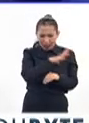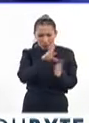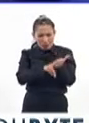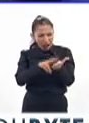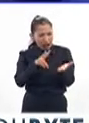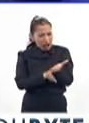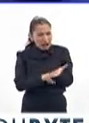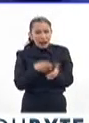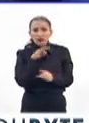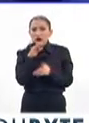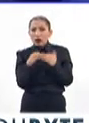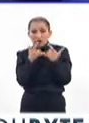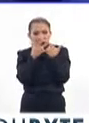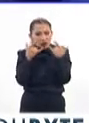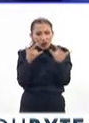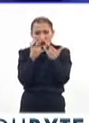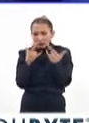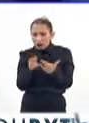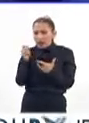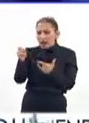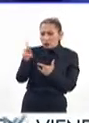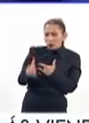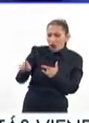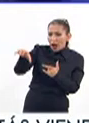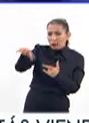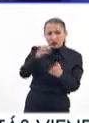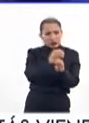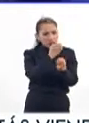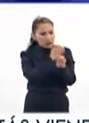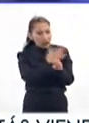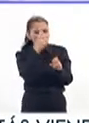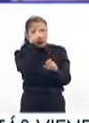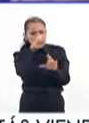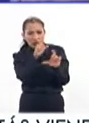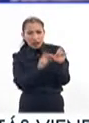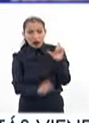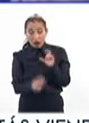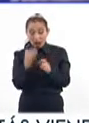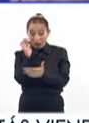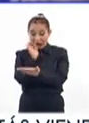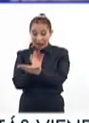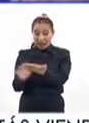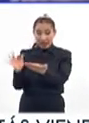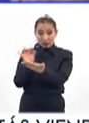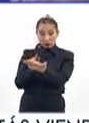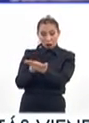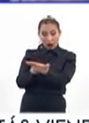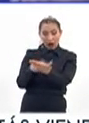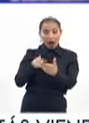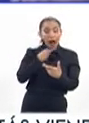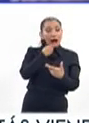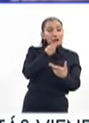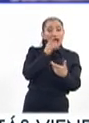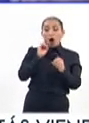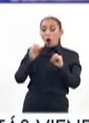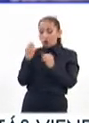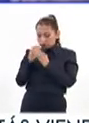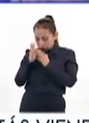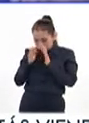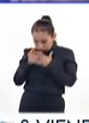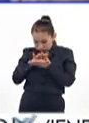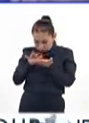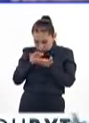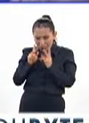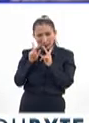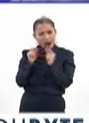contando la historia de los pueblos, de los estados, de la nación. Leer pública o privadamente es un